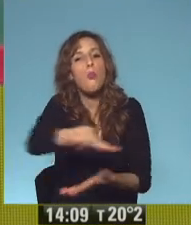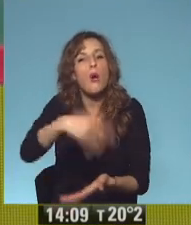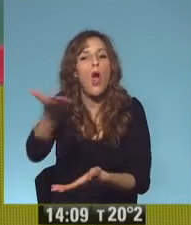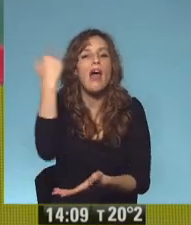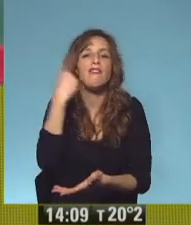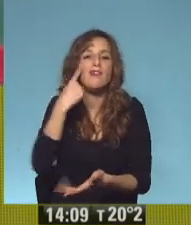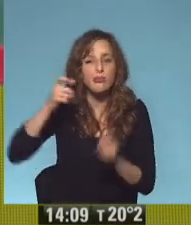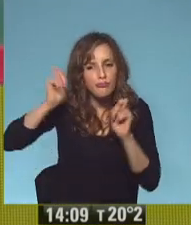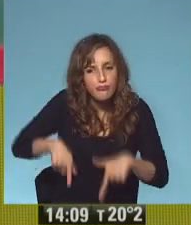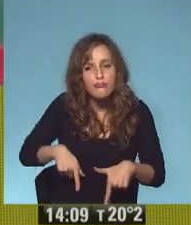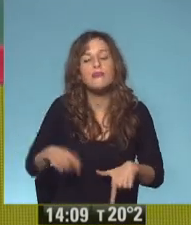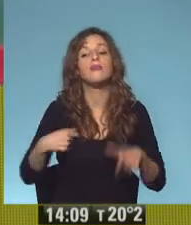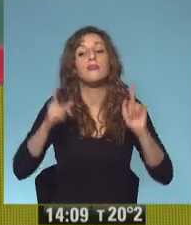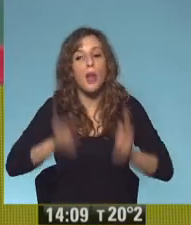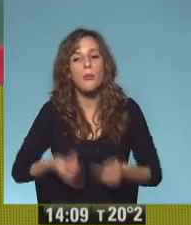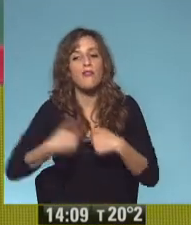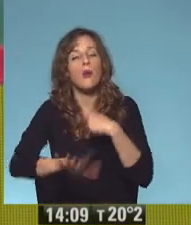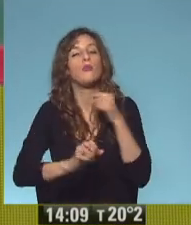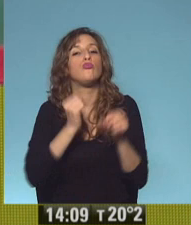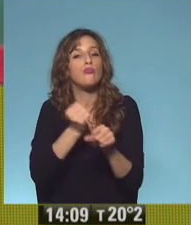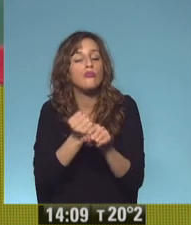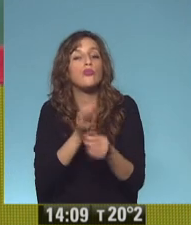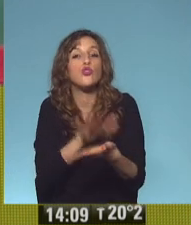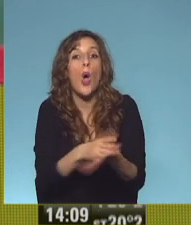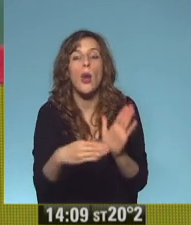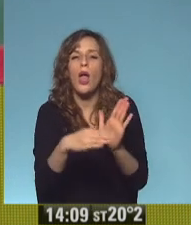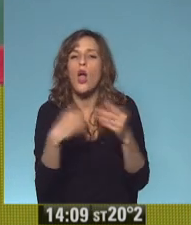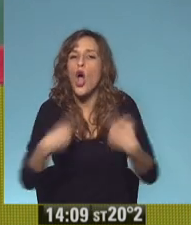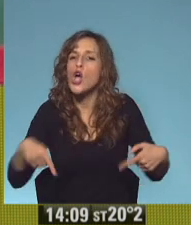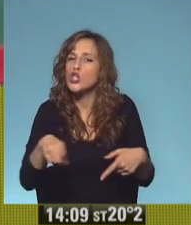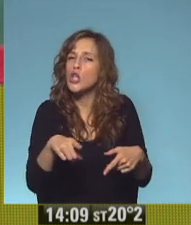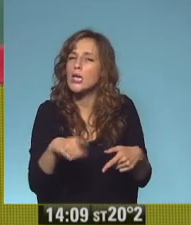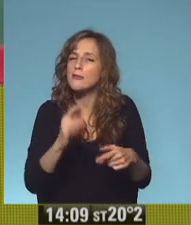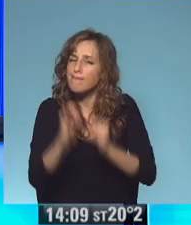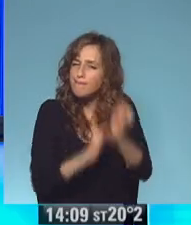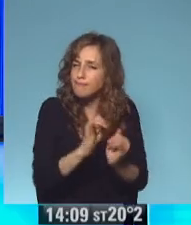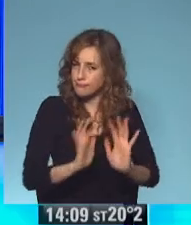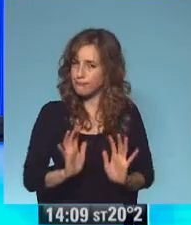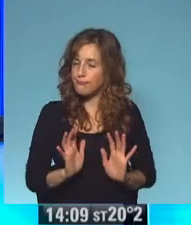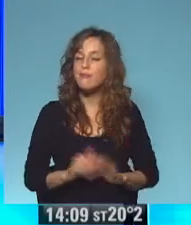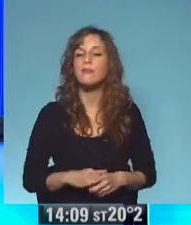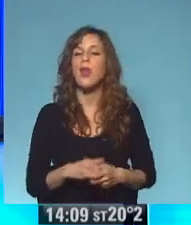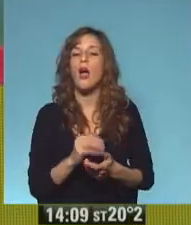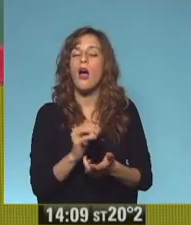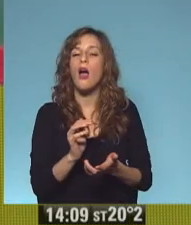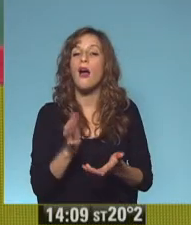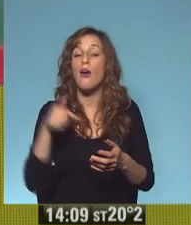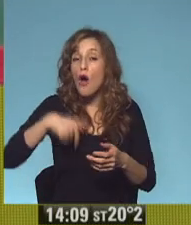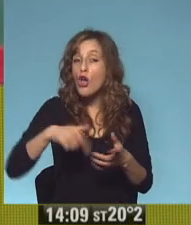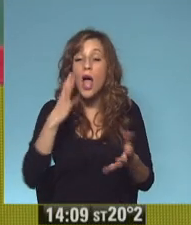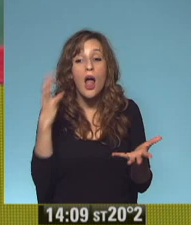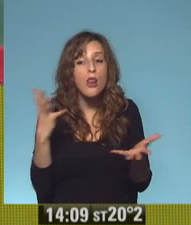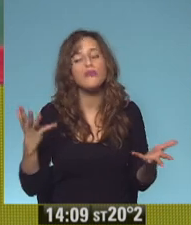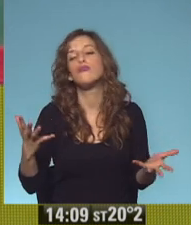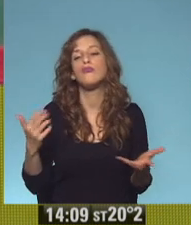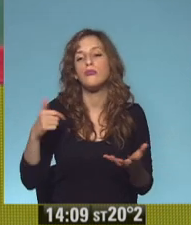Y también vamos a trabajar con las características de algunos materiales. Mm, Muy bien. ¿Algo que preparar? Hoy con lápiz,